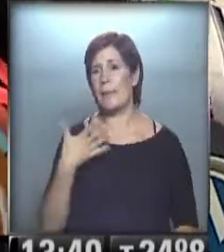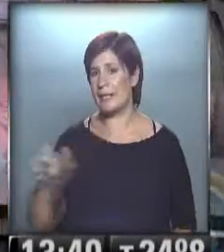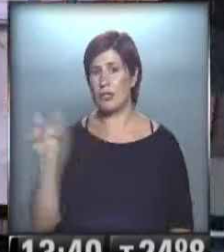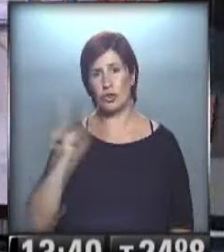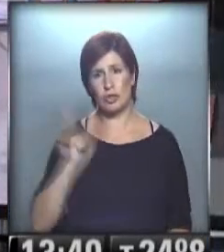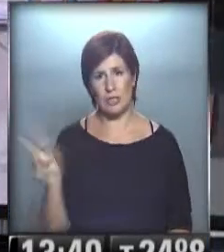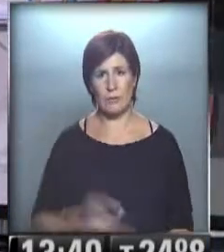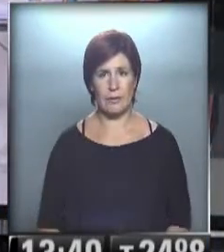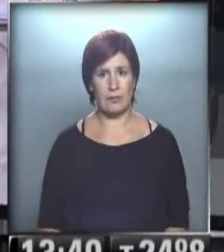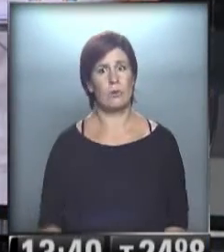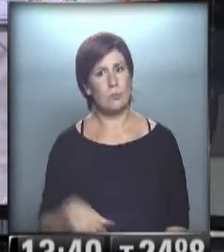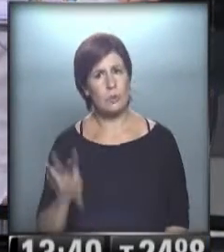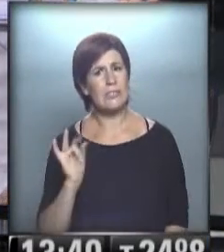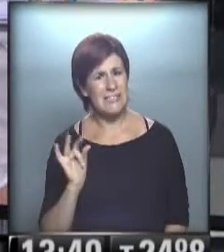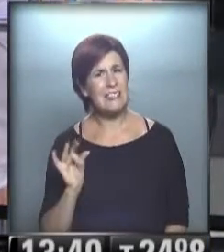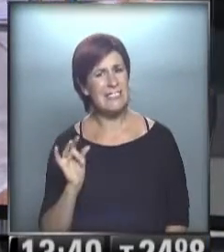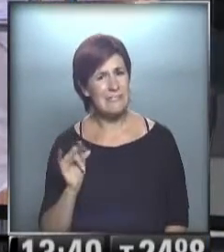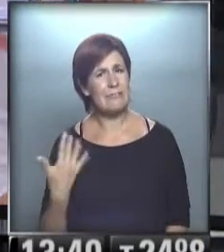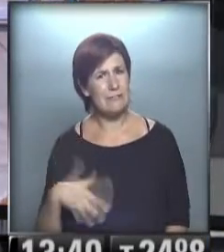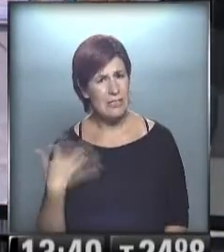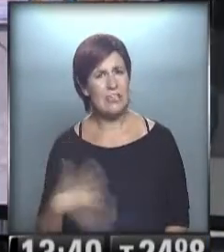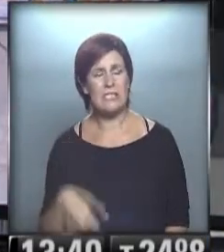todo un momento difícil no el que esta familia de mucha violencia